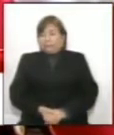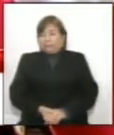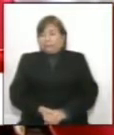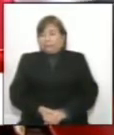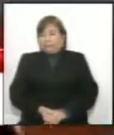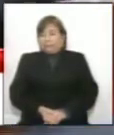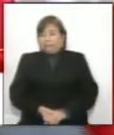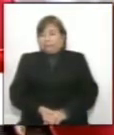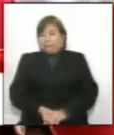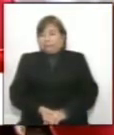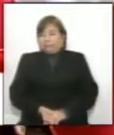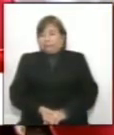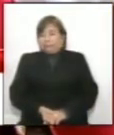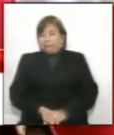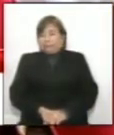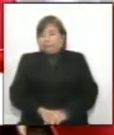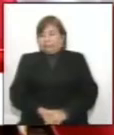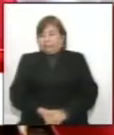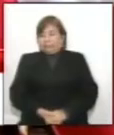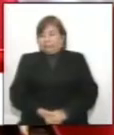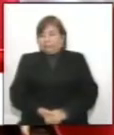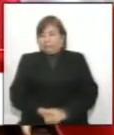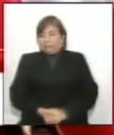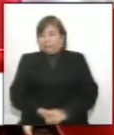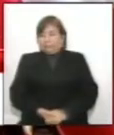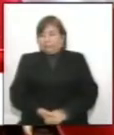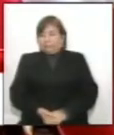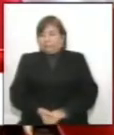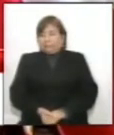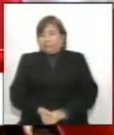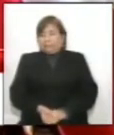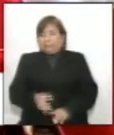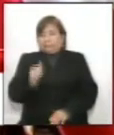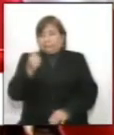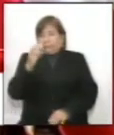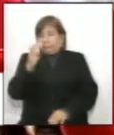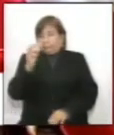¿La reunión del 16 cuando vino con el ministro de Energía y Minas?